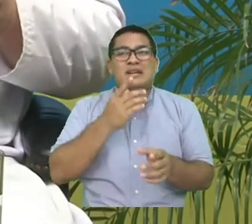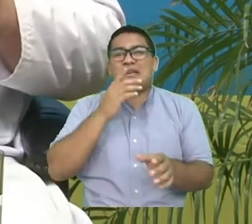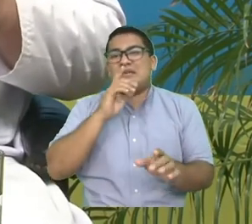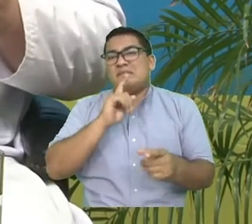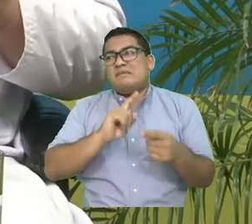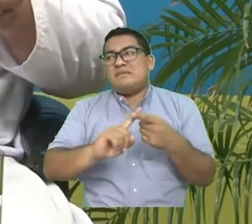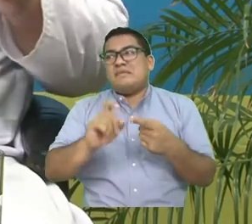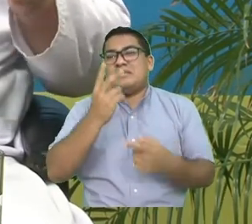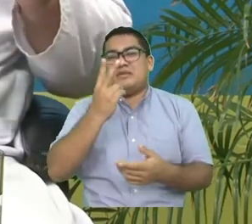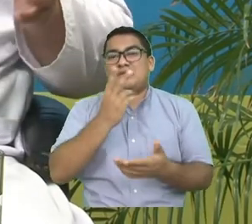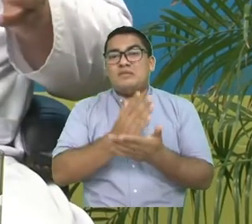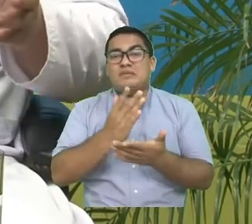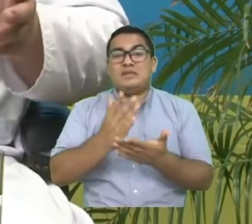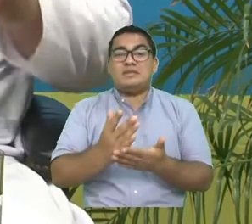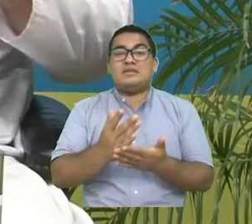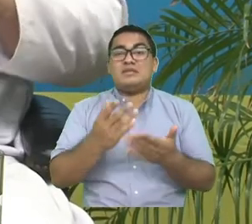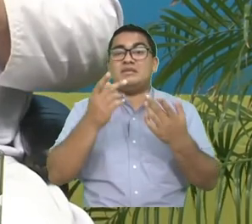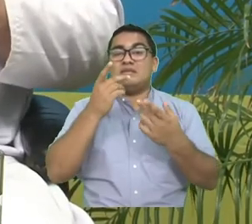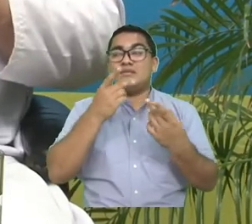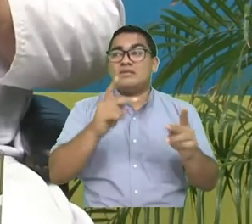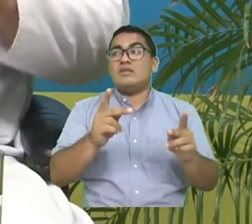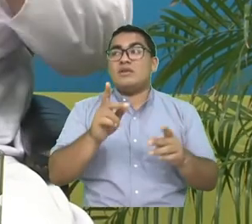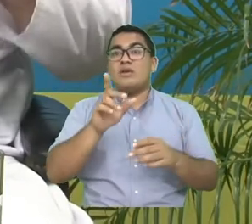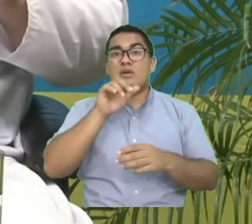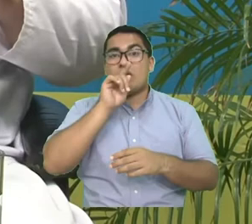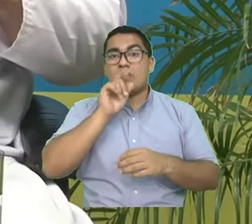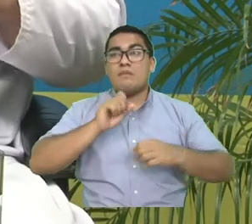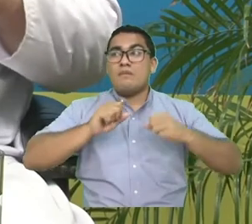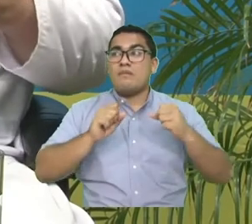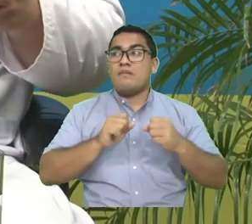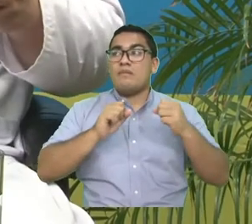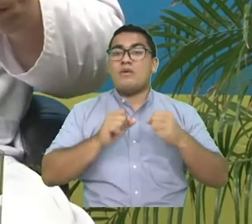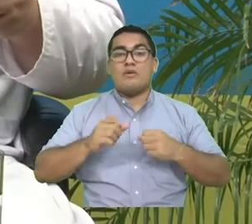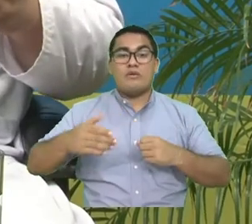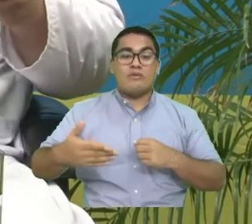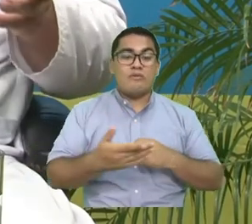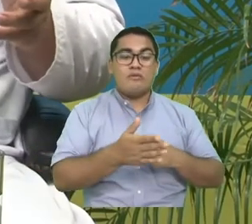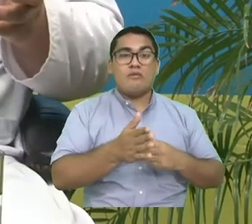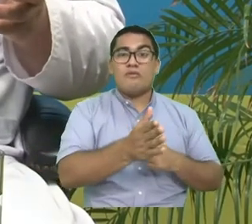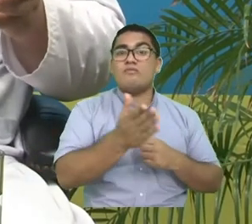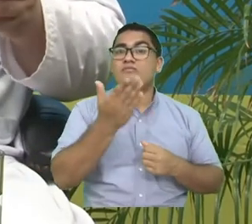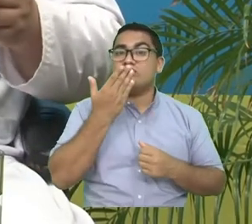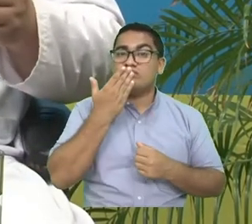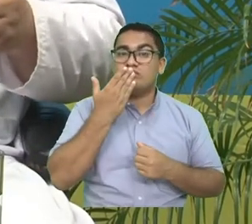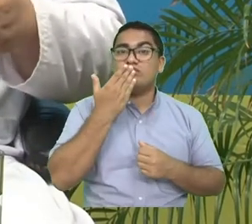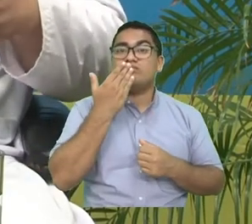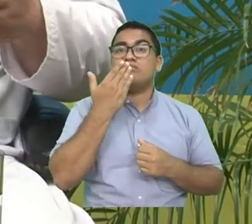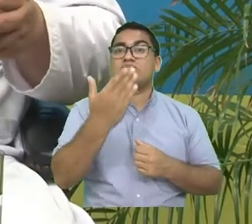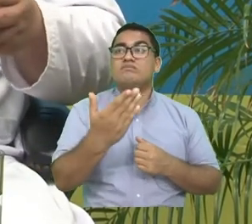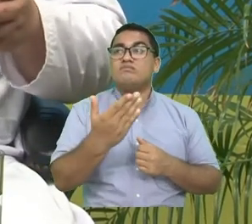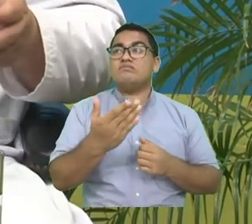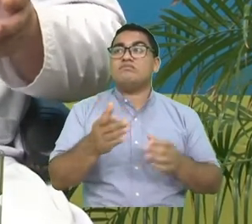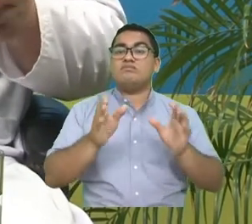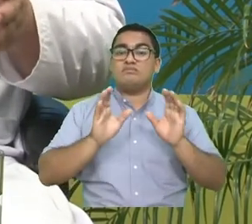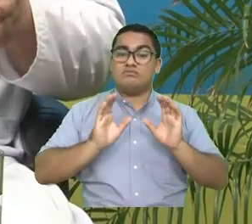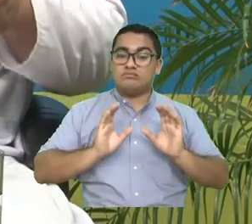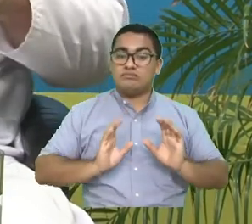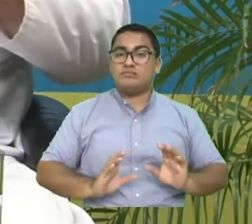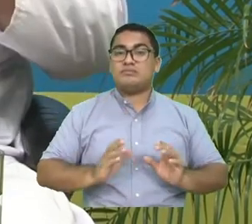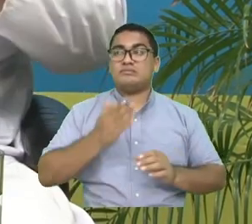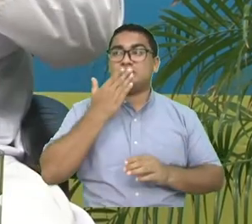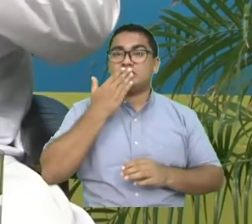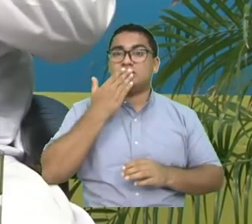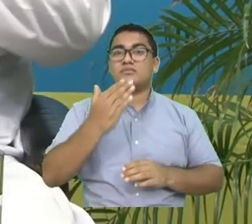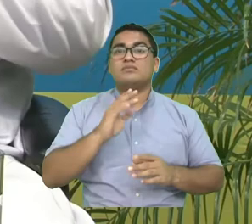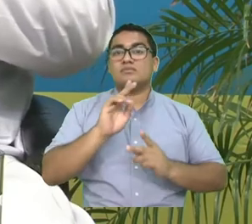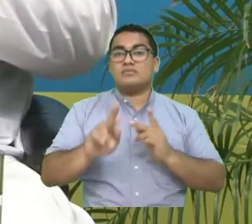mes, no sería malo, pero sí el pollo, el pescado, sin cuero, ¿verdad? Sin que no sea frito, sería bueno al vapor, a la plancha, que